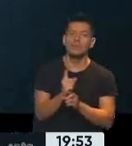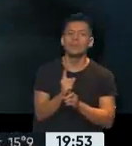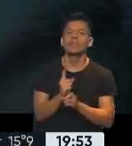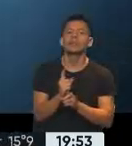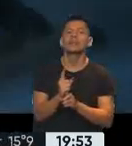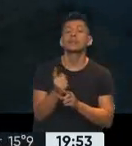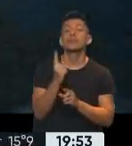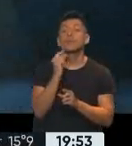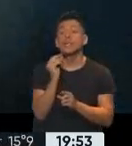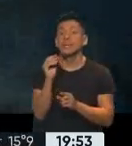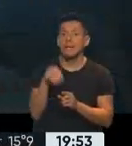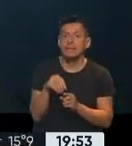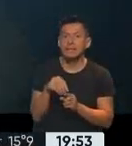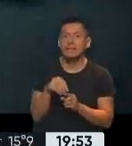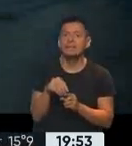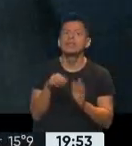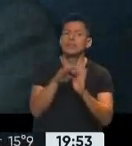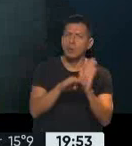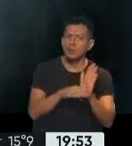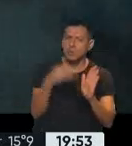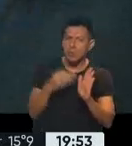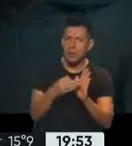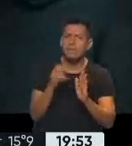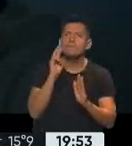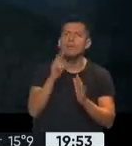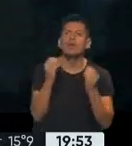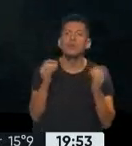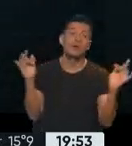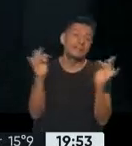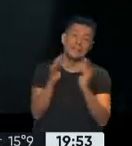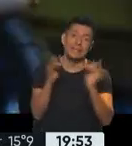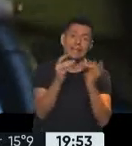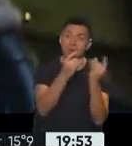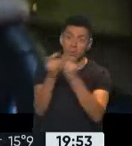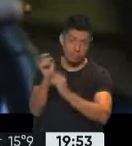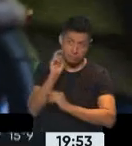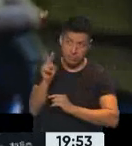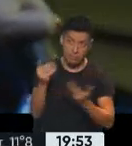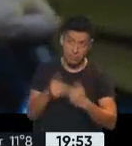del Bafisi con una muy buena programación para ver online a través de la página del festival.